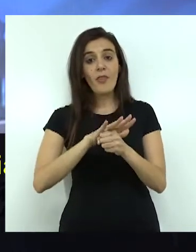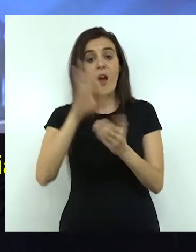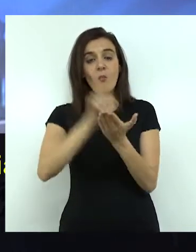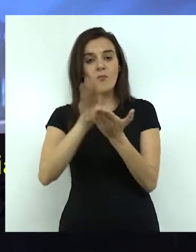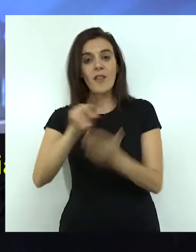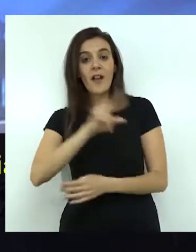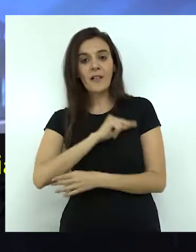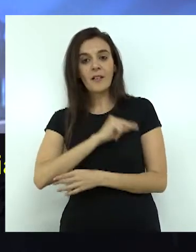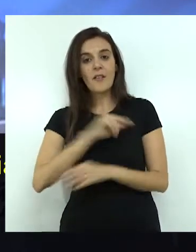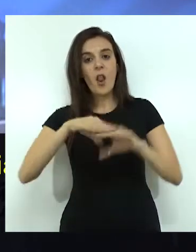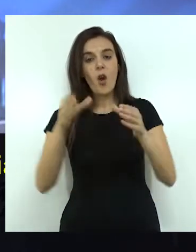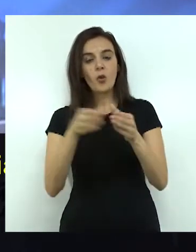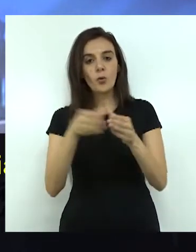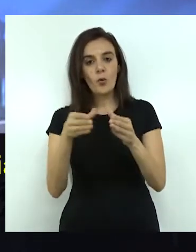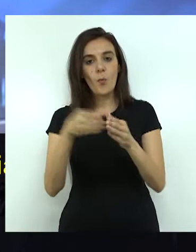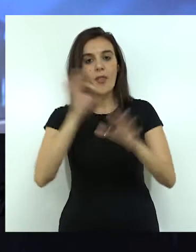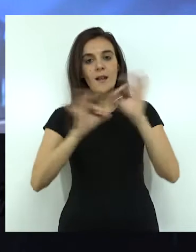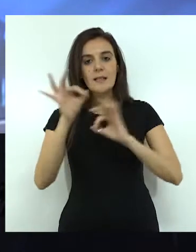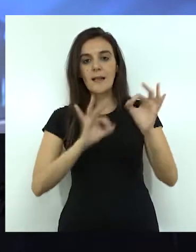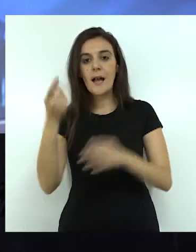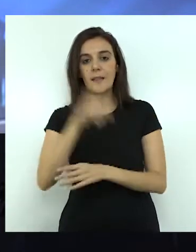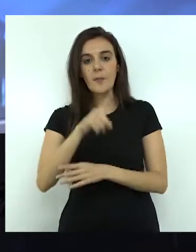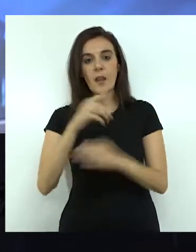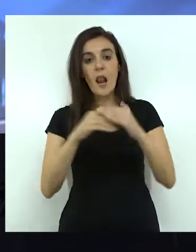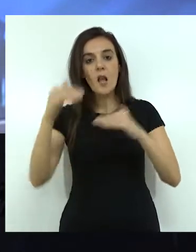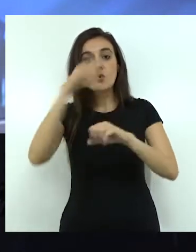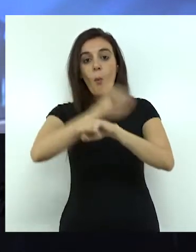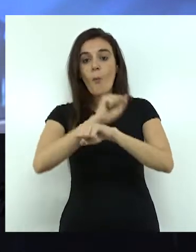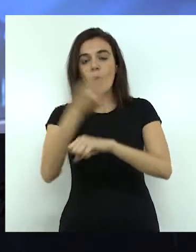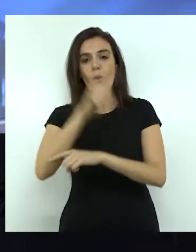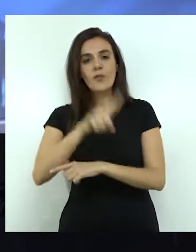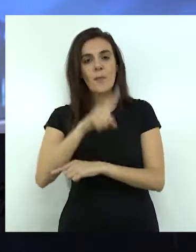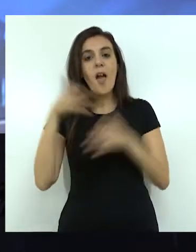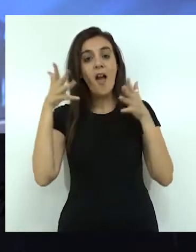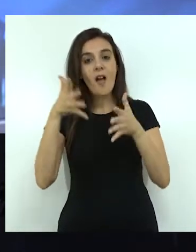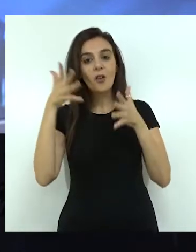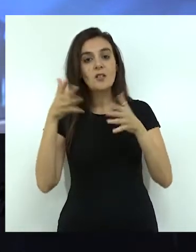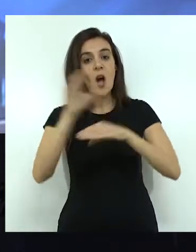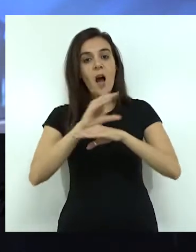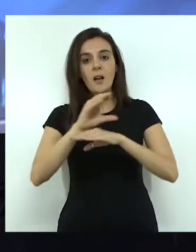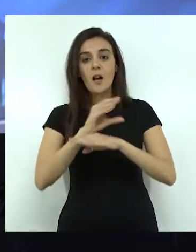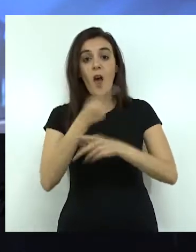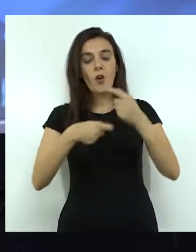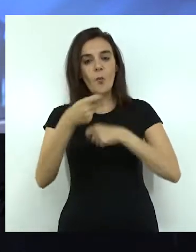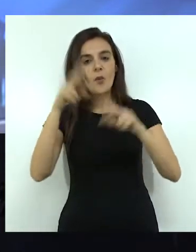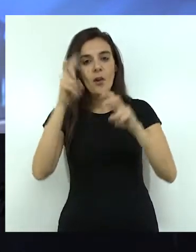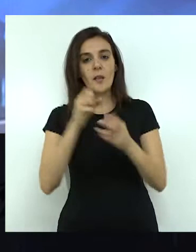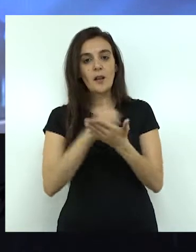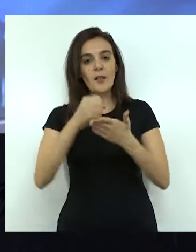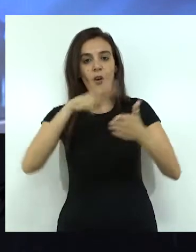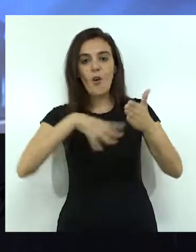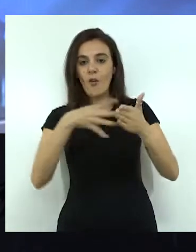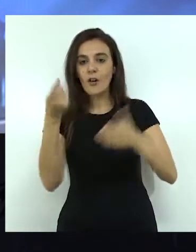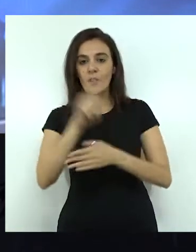credenciales de los miembros electos de la asamblea la subida del paro las recomendaciones de la cámara de comercio sobre el registro horario